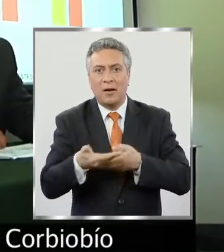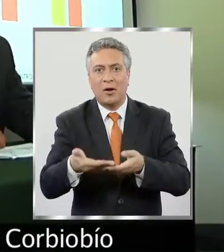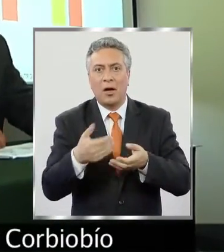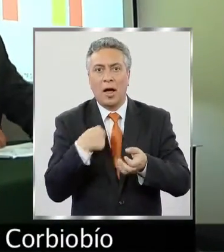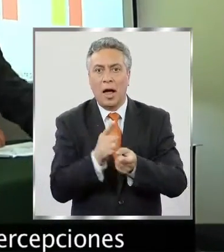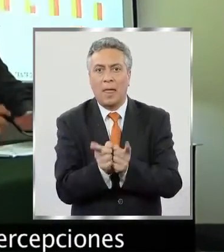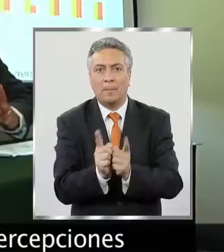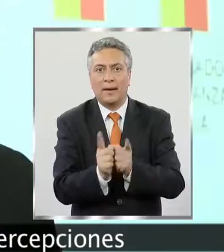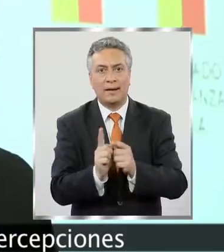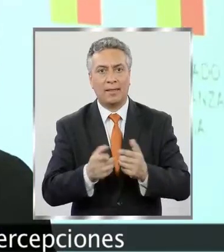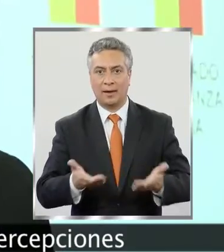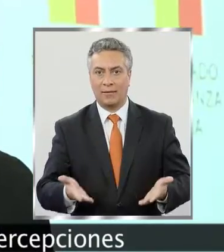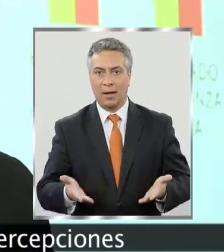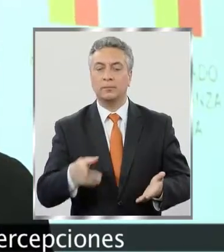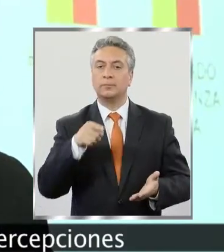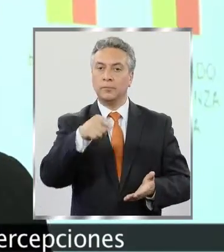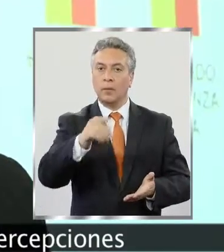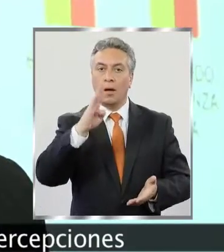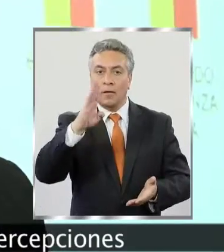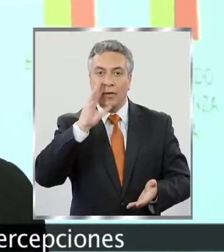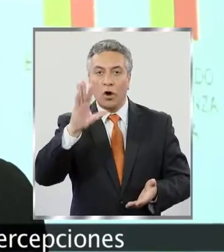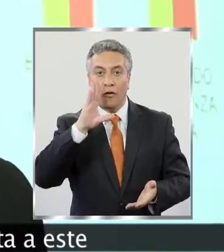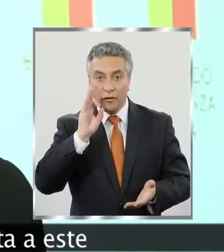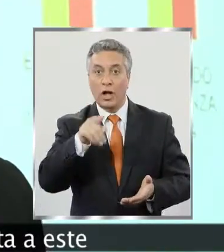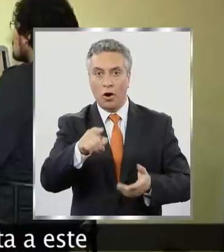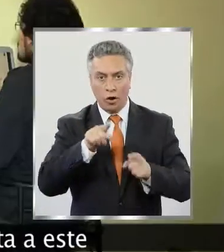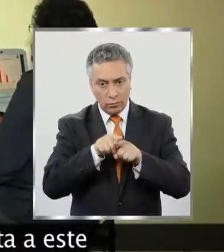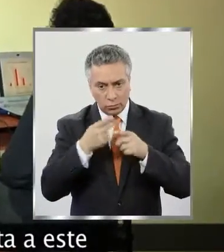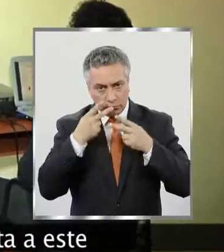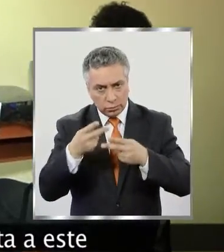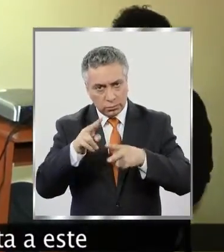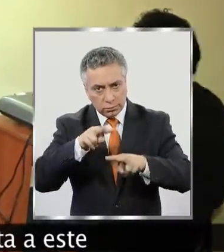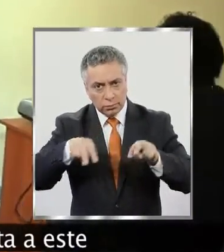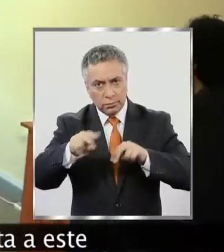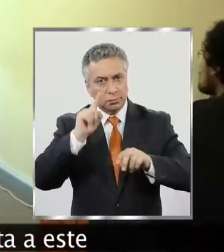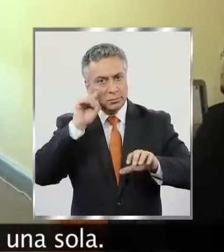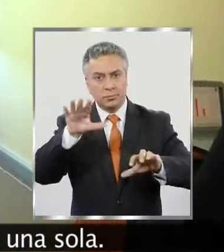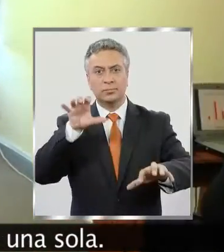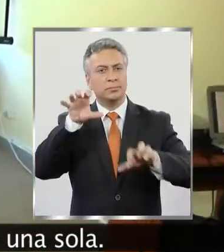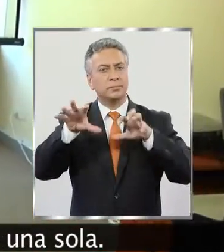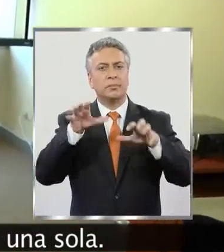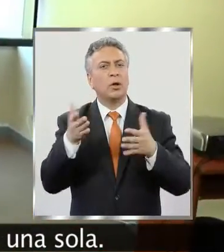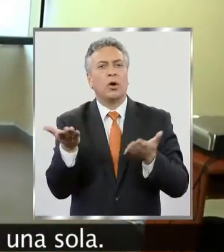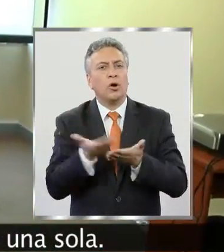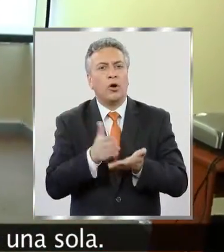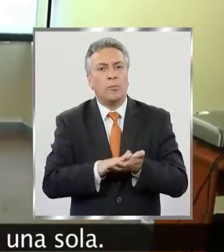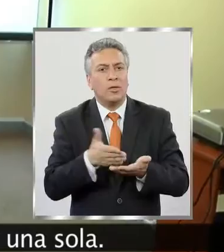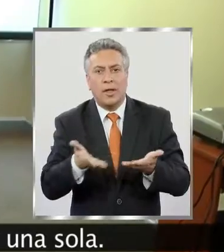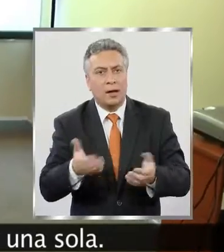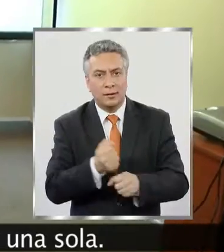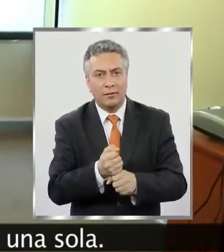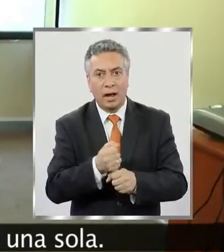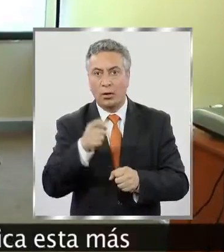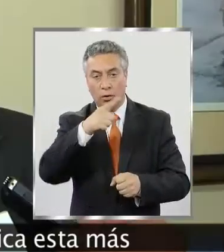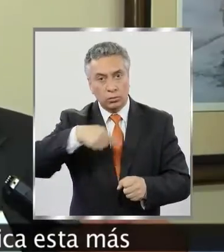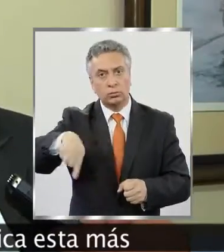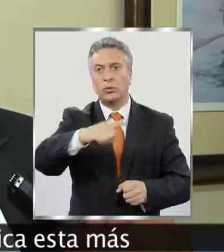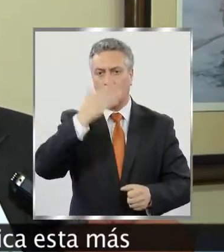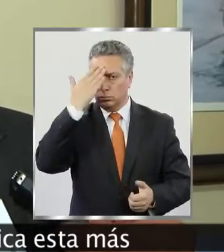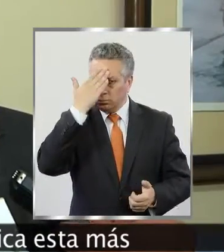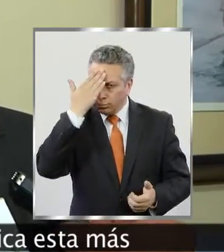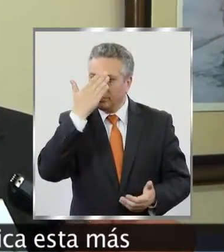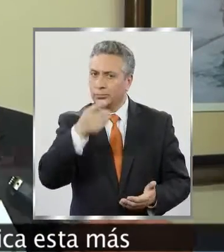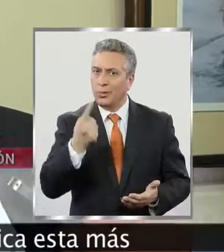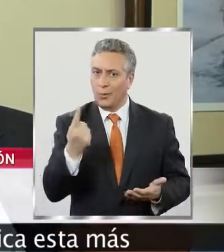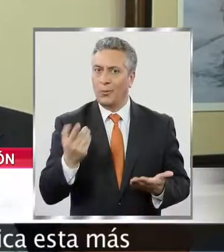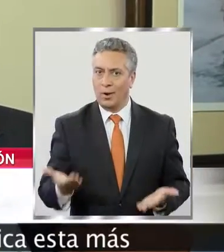conocer Corbiobío a través de la encuesta de percepciones económicas y la respuesta a este preocupante fenómeno es una sola. Cuando la